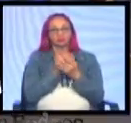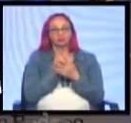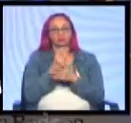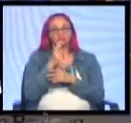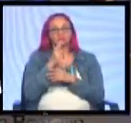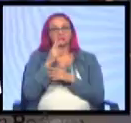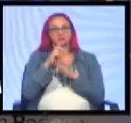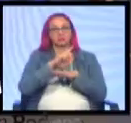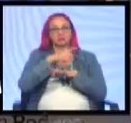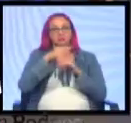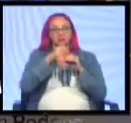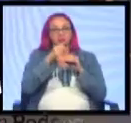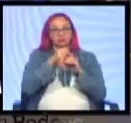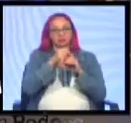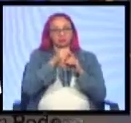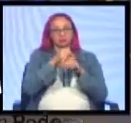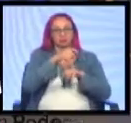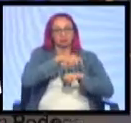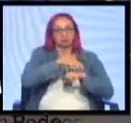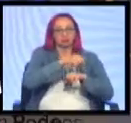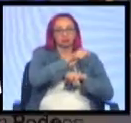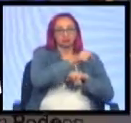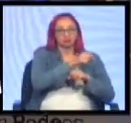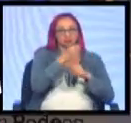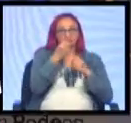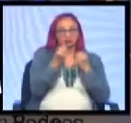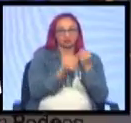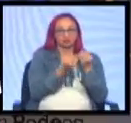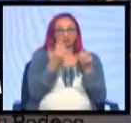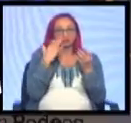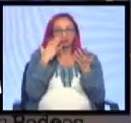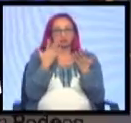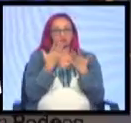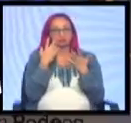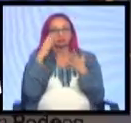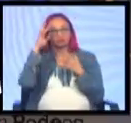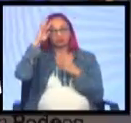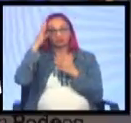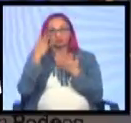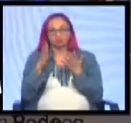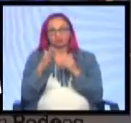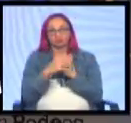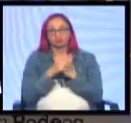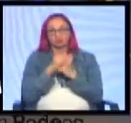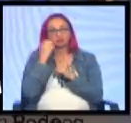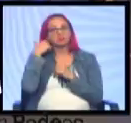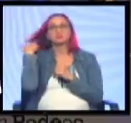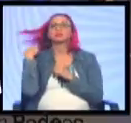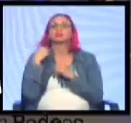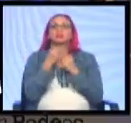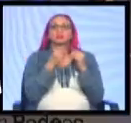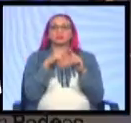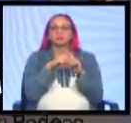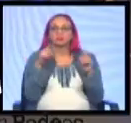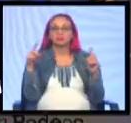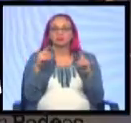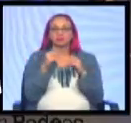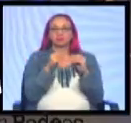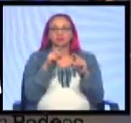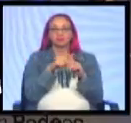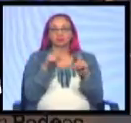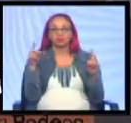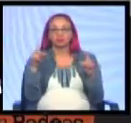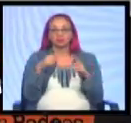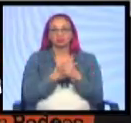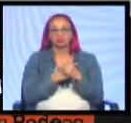es muchísimo más cara que los tiempos, o sea, que los tiempos que se, me imagino que pagan son menos. Son productos diferentes, y van